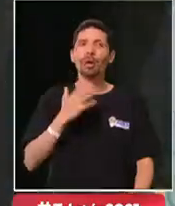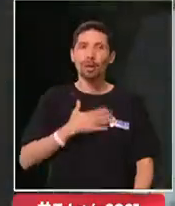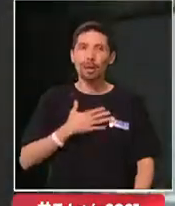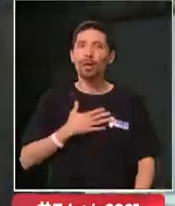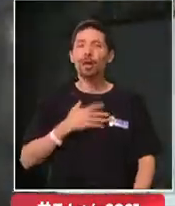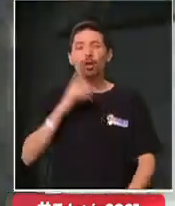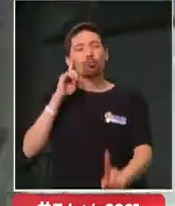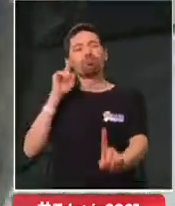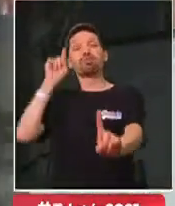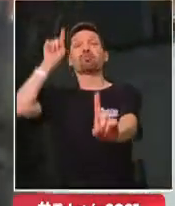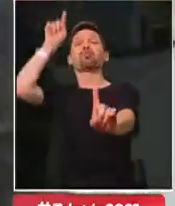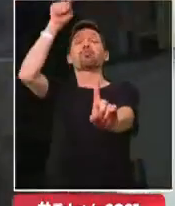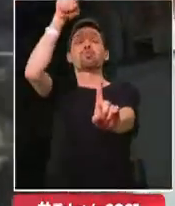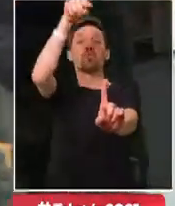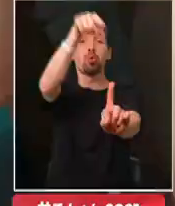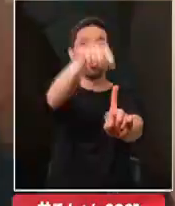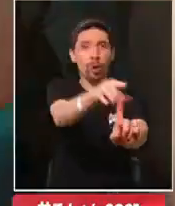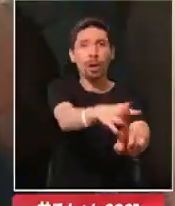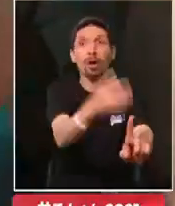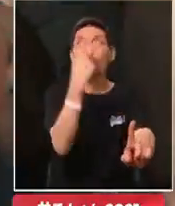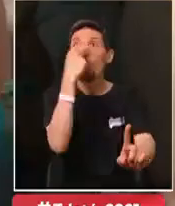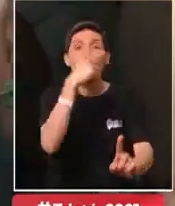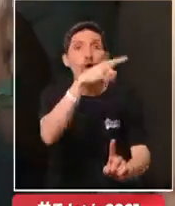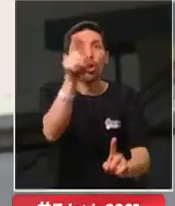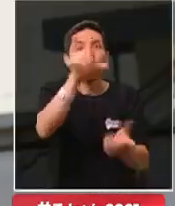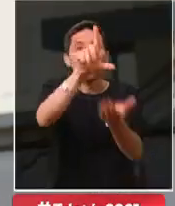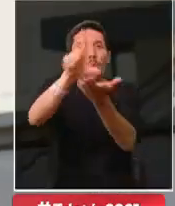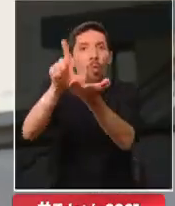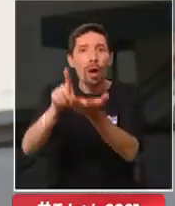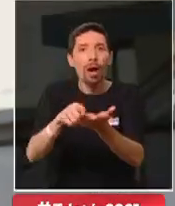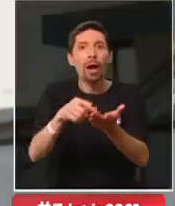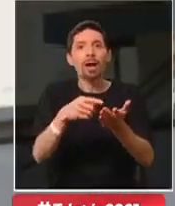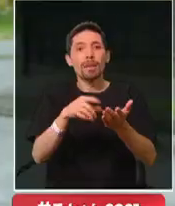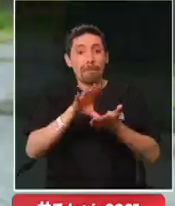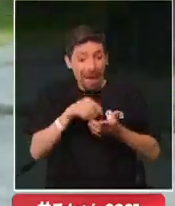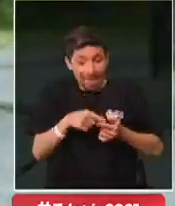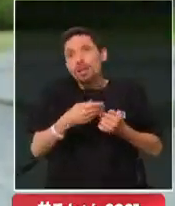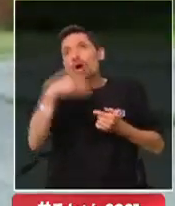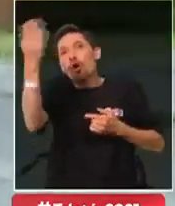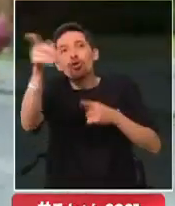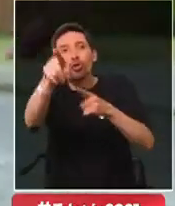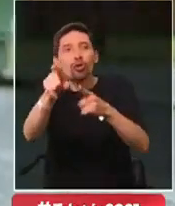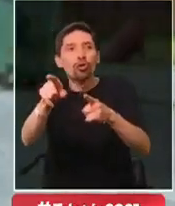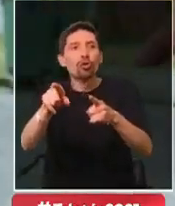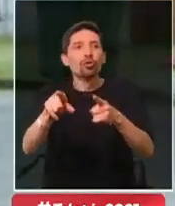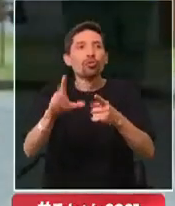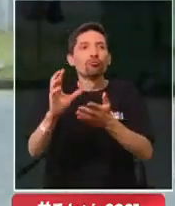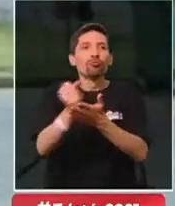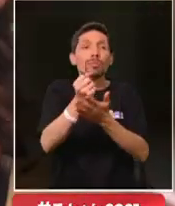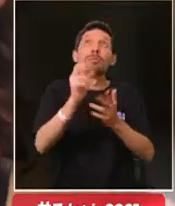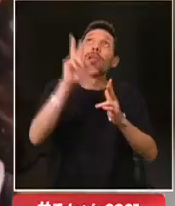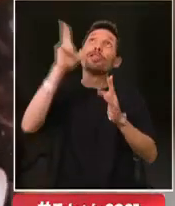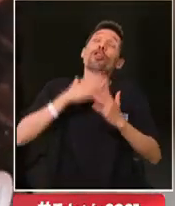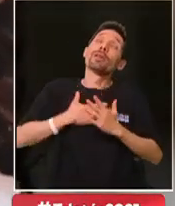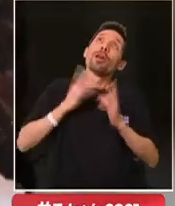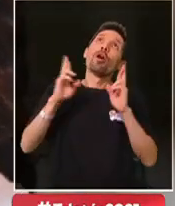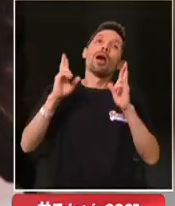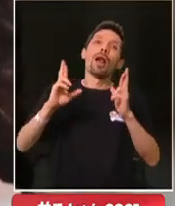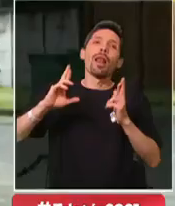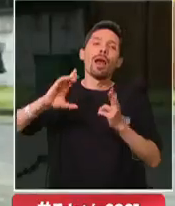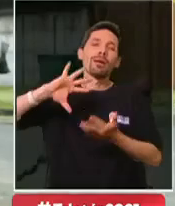muy lejos, poder salir del país, poder conocer otros lugares, mejorar mucho hasta llegar a ser, bueno, si Dios quiere, campeona